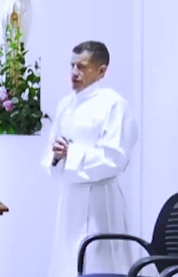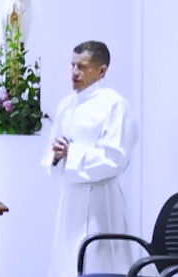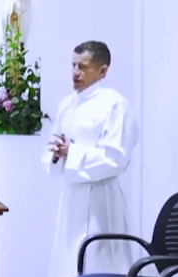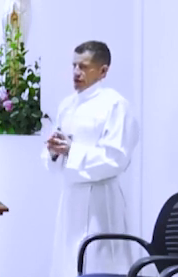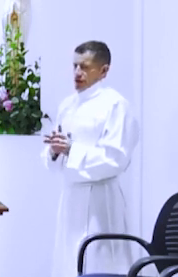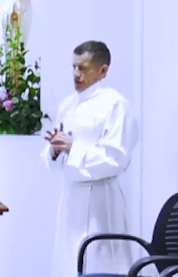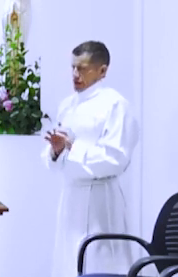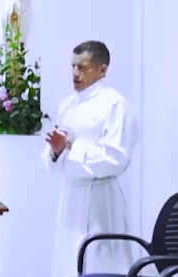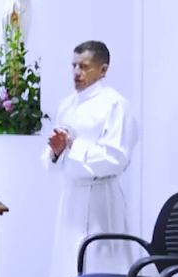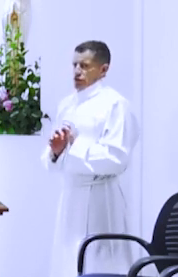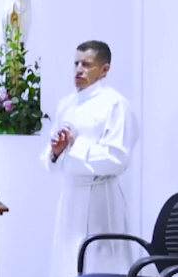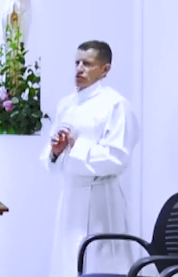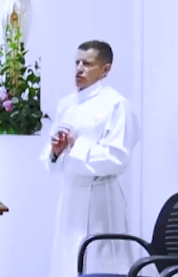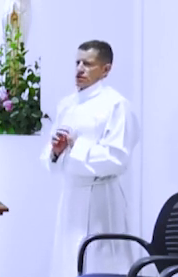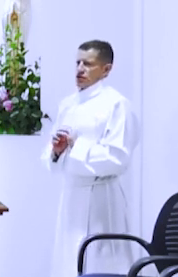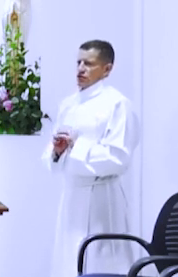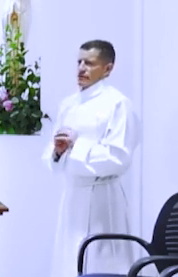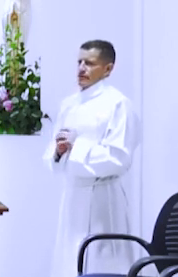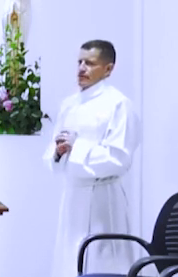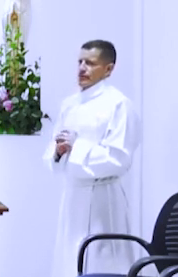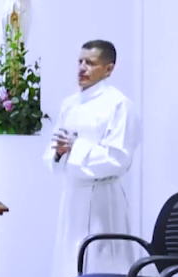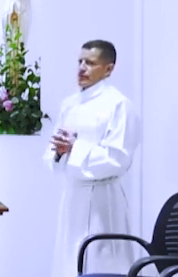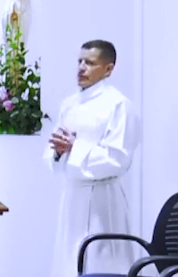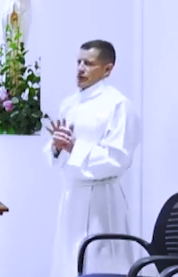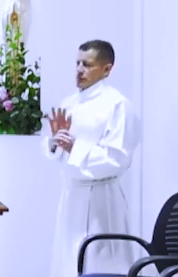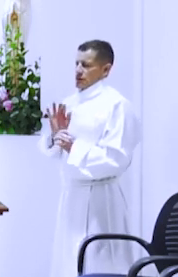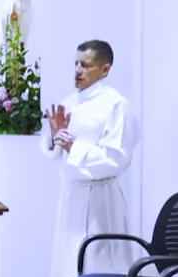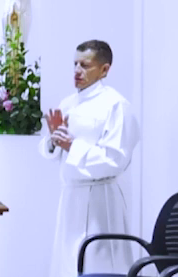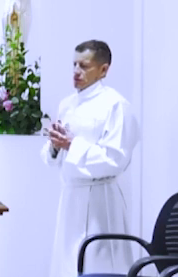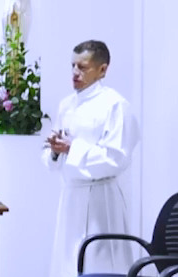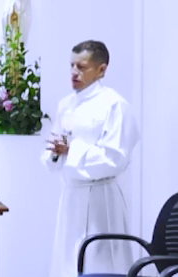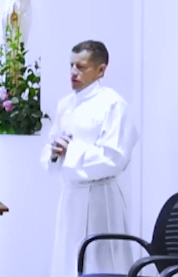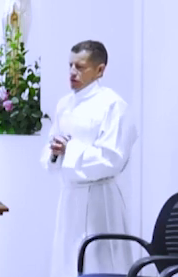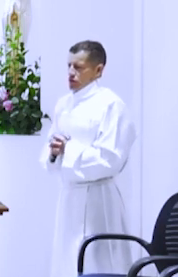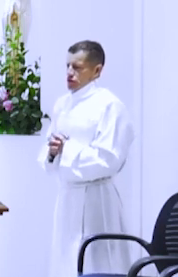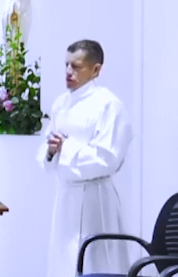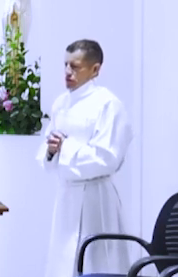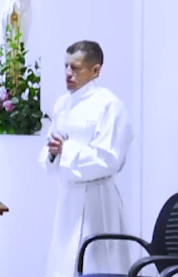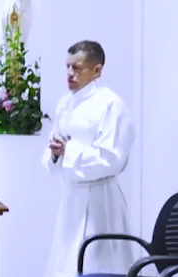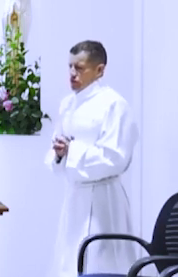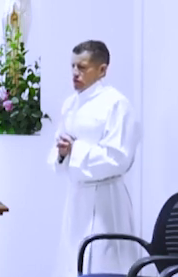ten piedad de nosotros.